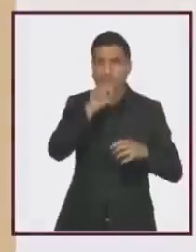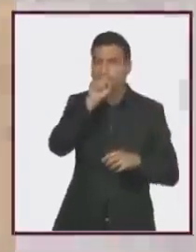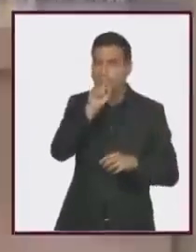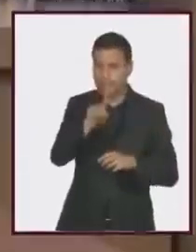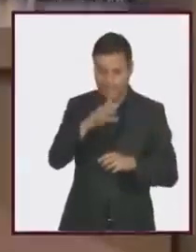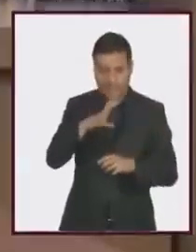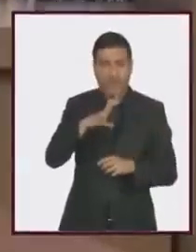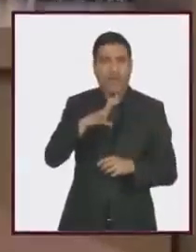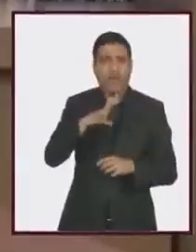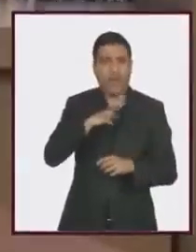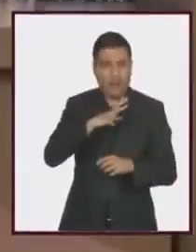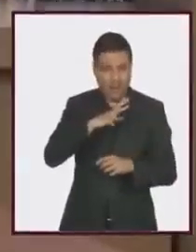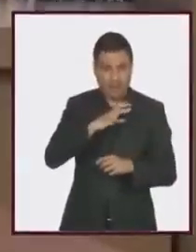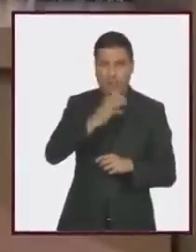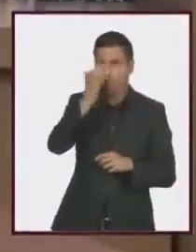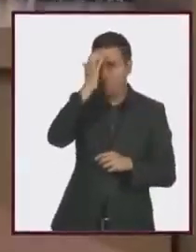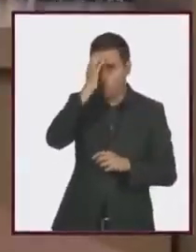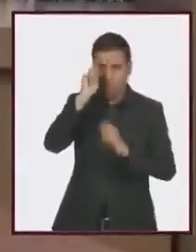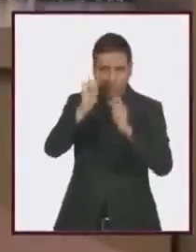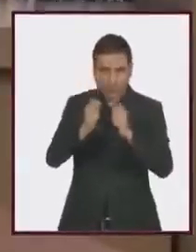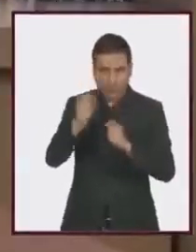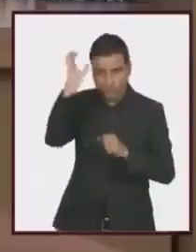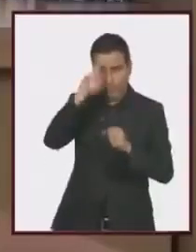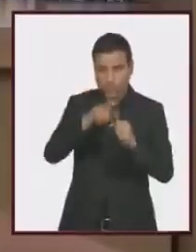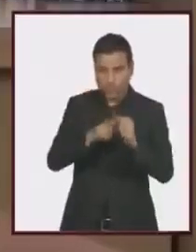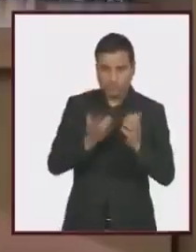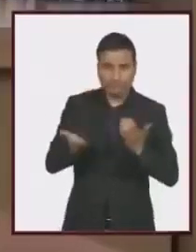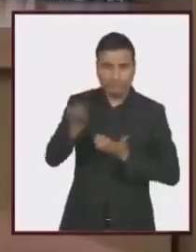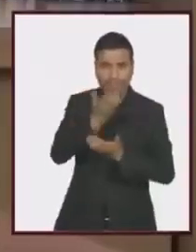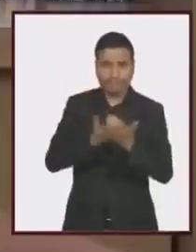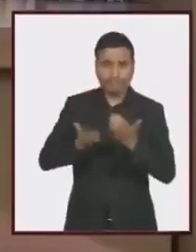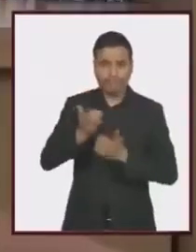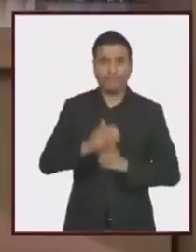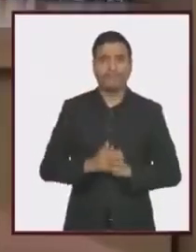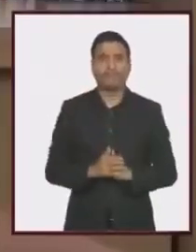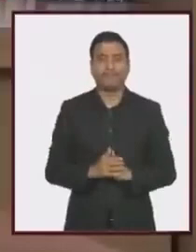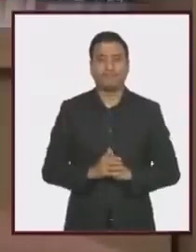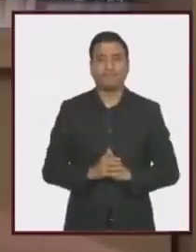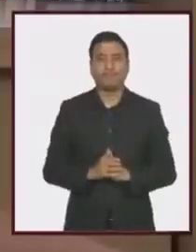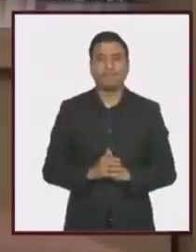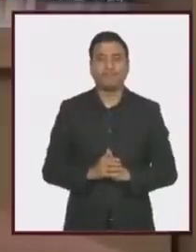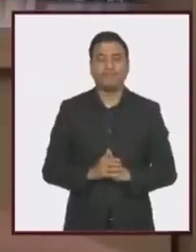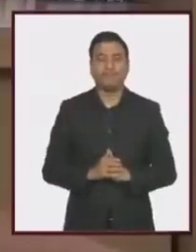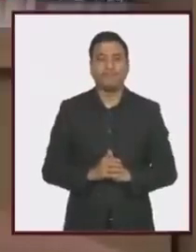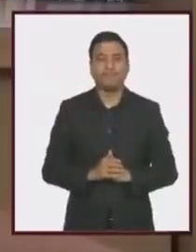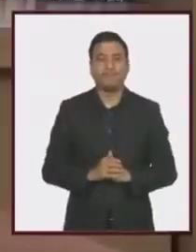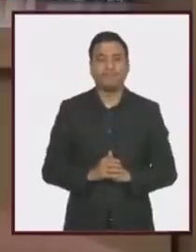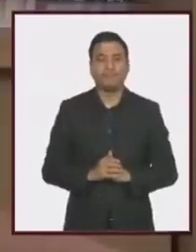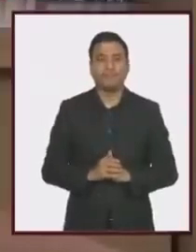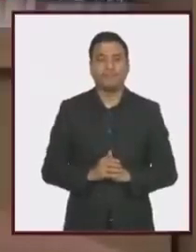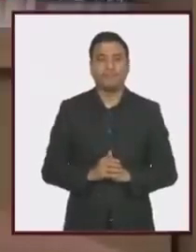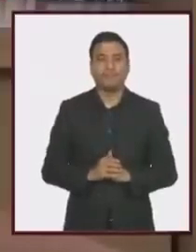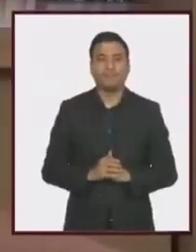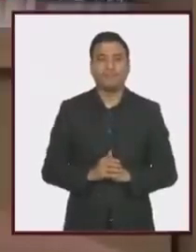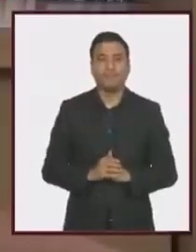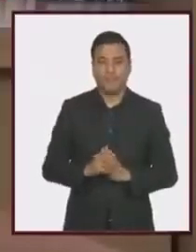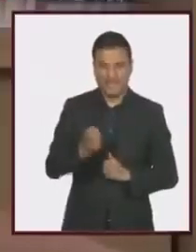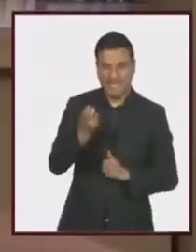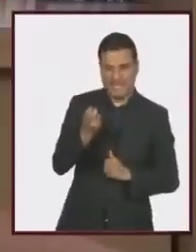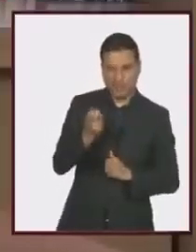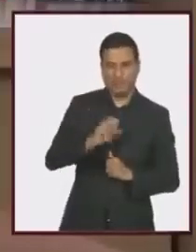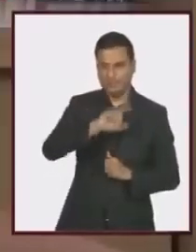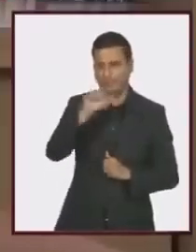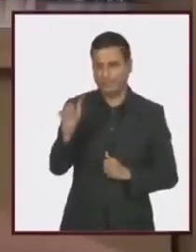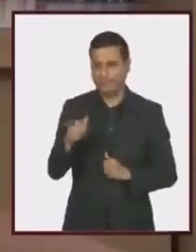mexicana. Esto significa, y lo vamos también a explicar más adelante,